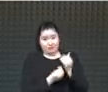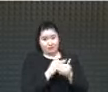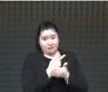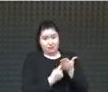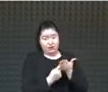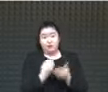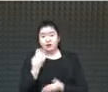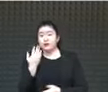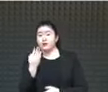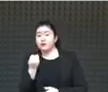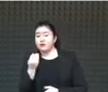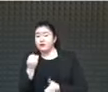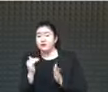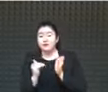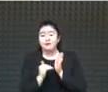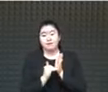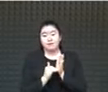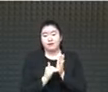millones,